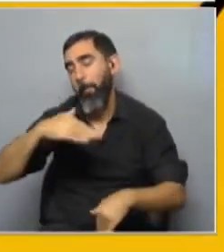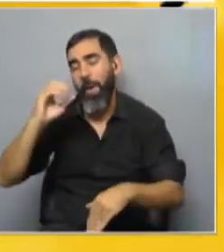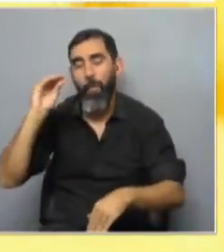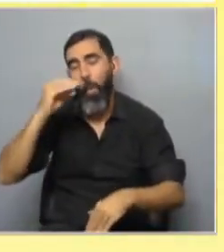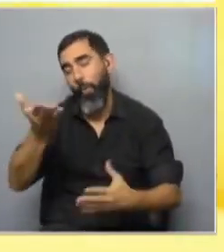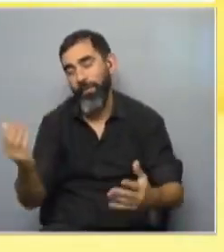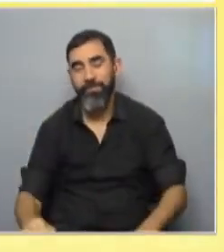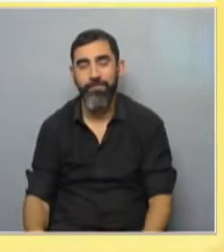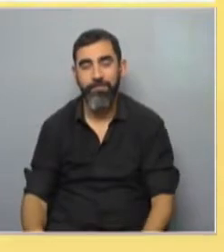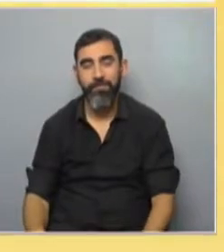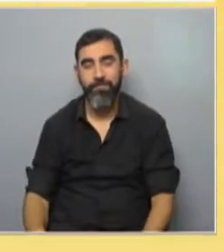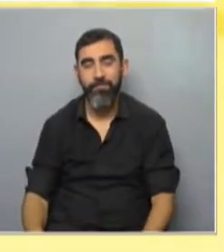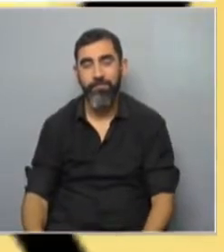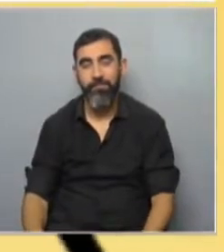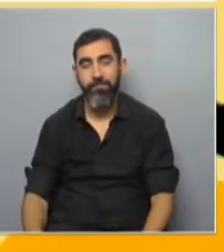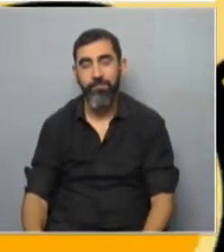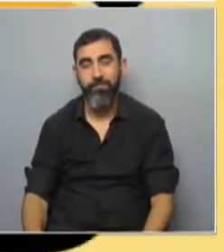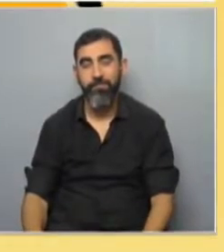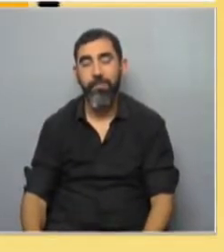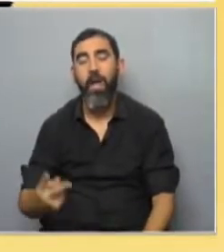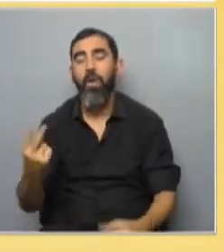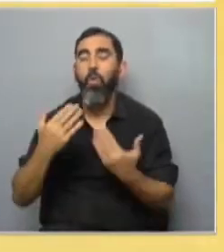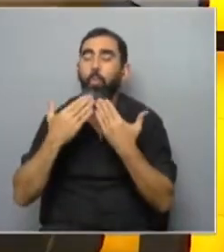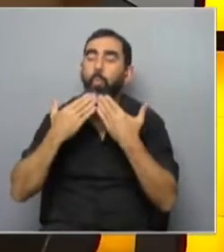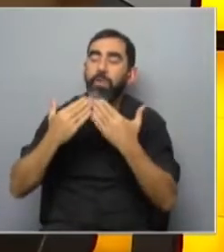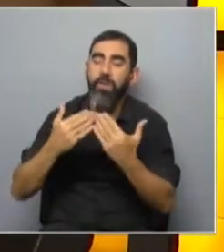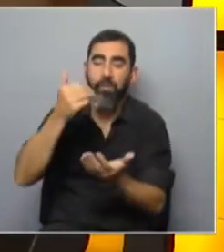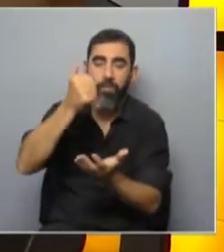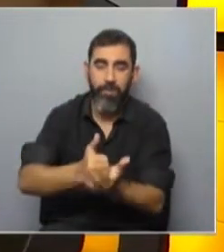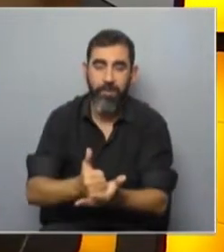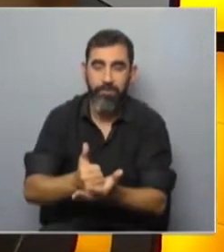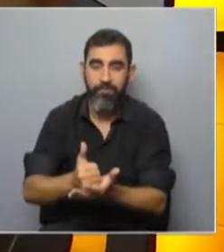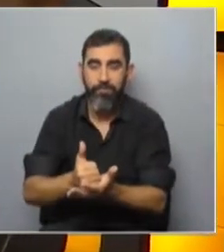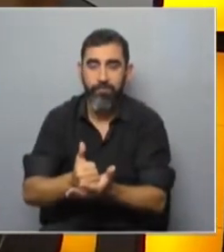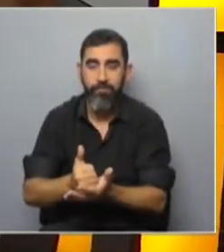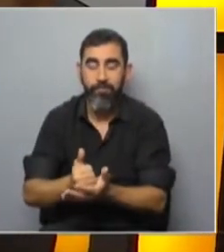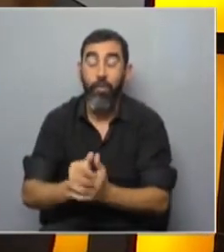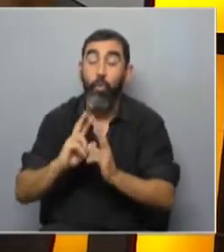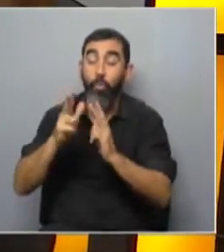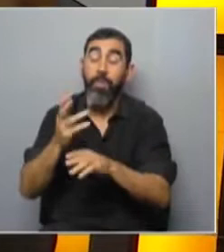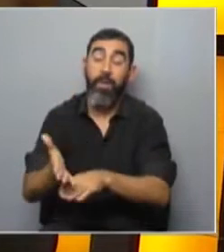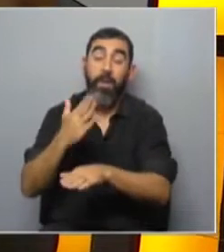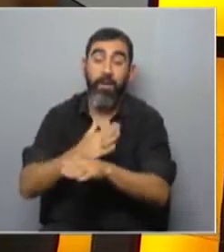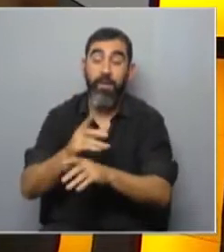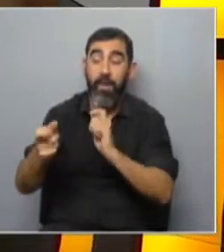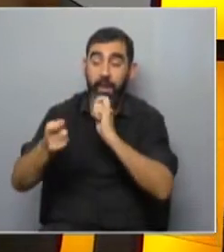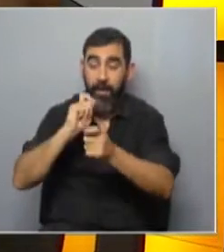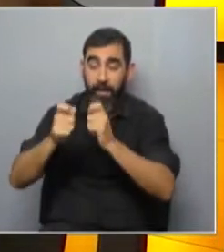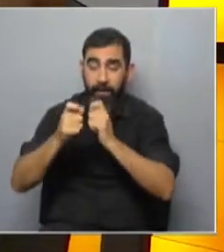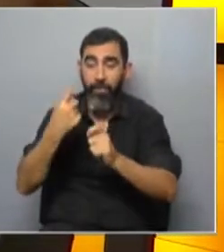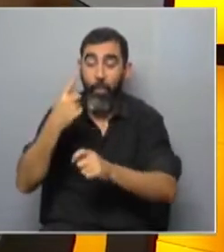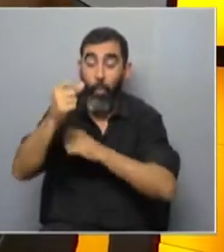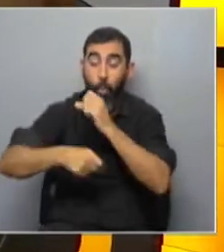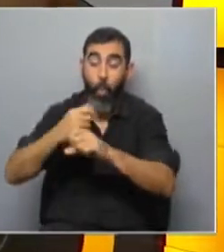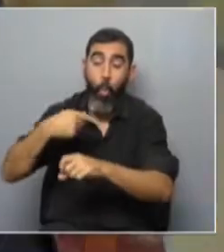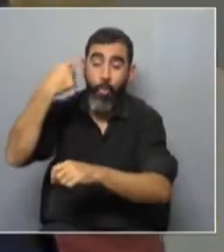más. Richard, Sebastián, muchas gracias por venir. Como dijiste hace un rato, esta entrevista en un año o en